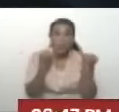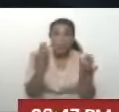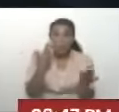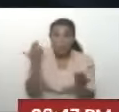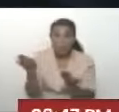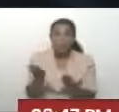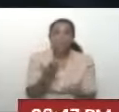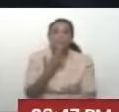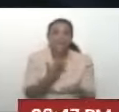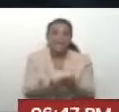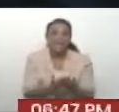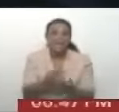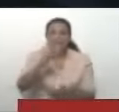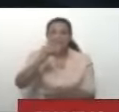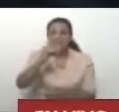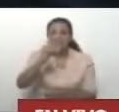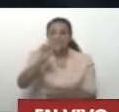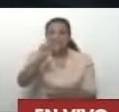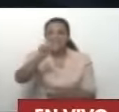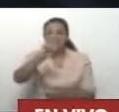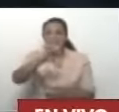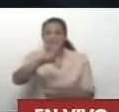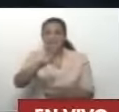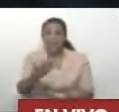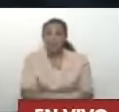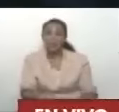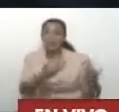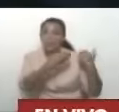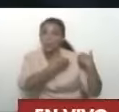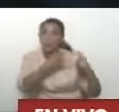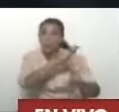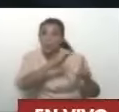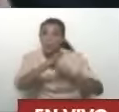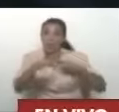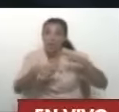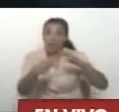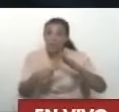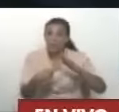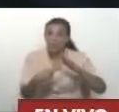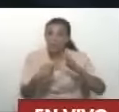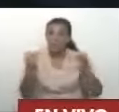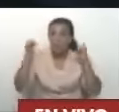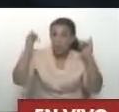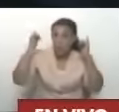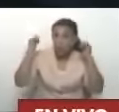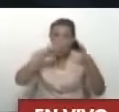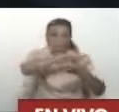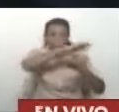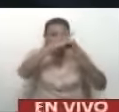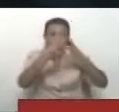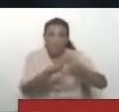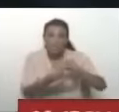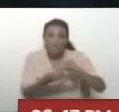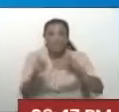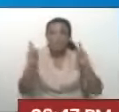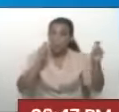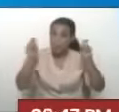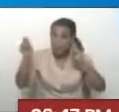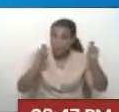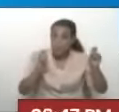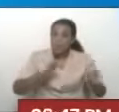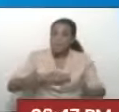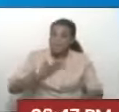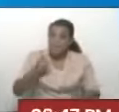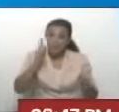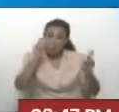Gracias, presidente. Danielita. Qué responsabilidad, cultura, recreación y rumba. Y turismo, la gente